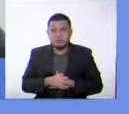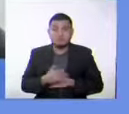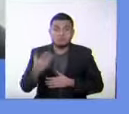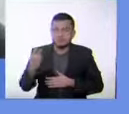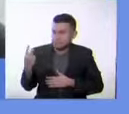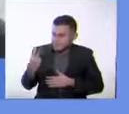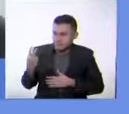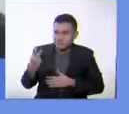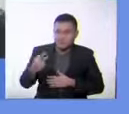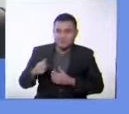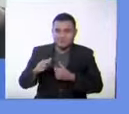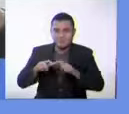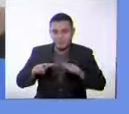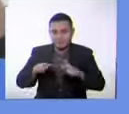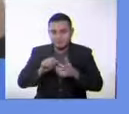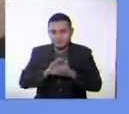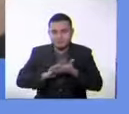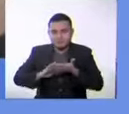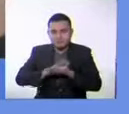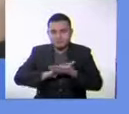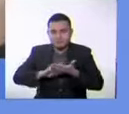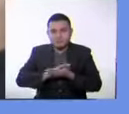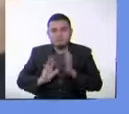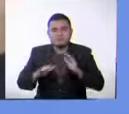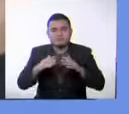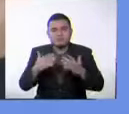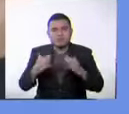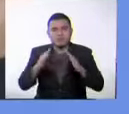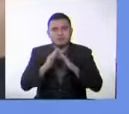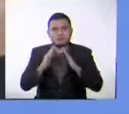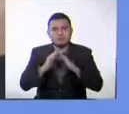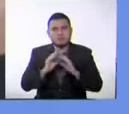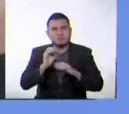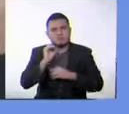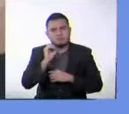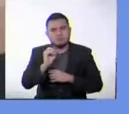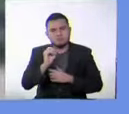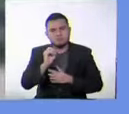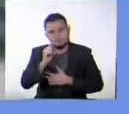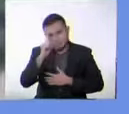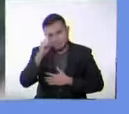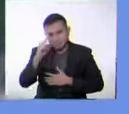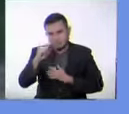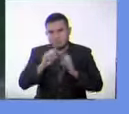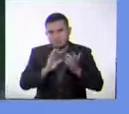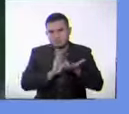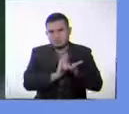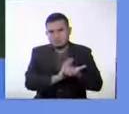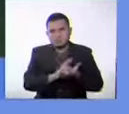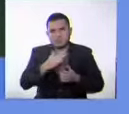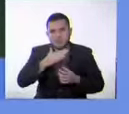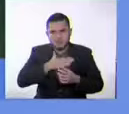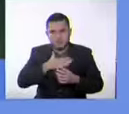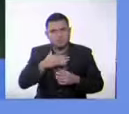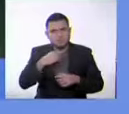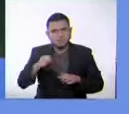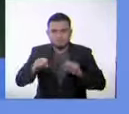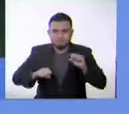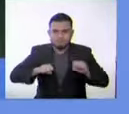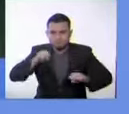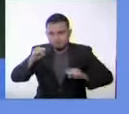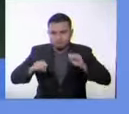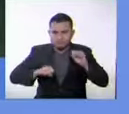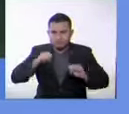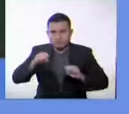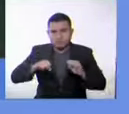Nosotros lavamos los platos porque vivimos con 0 estereotipos. Me encanta manejar mi bicicleta, pero